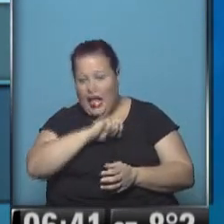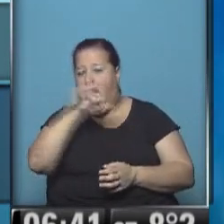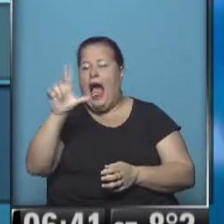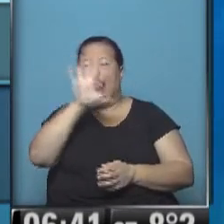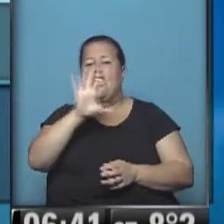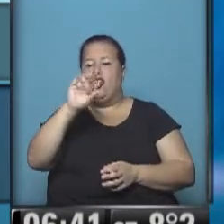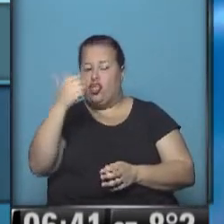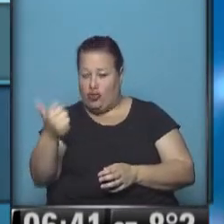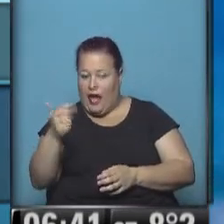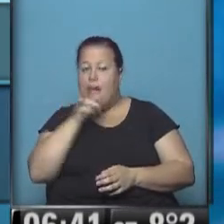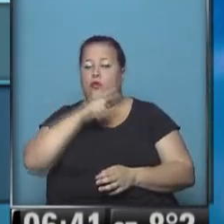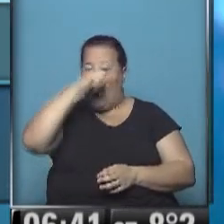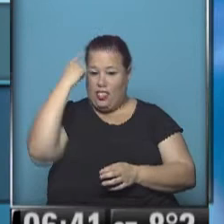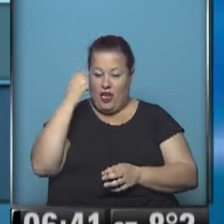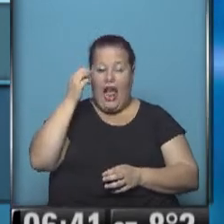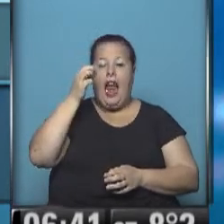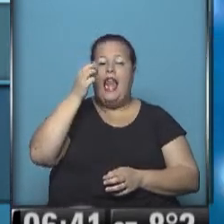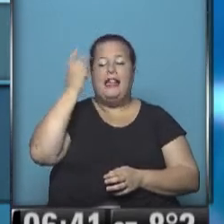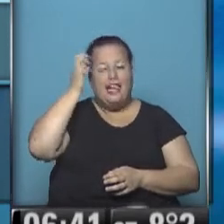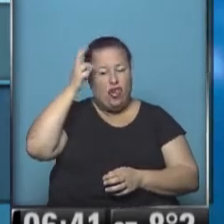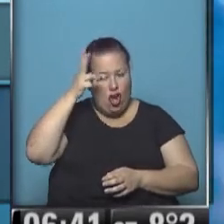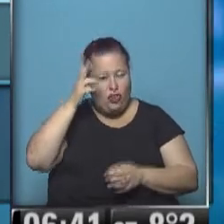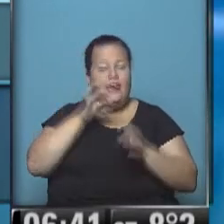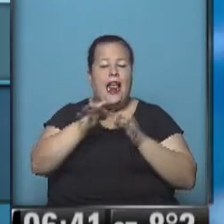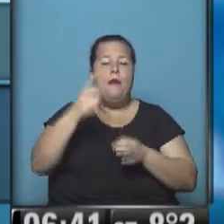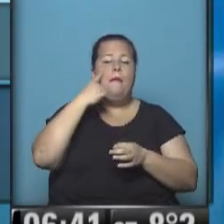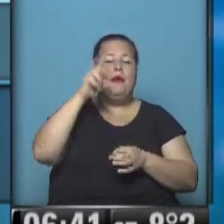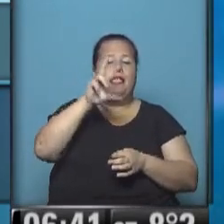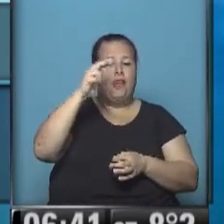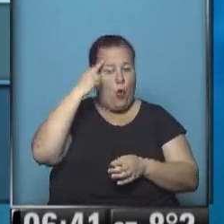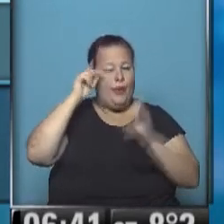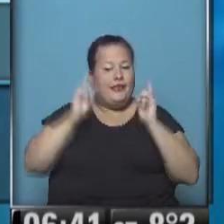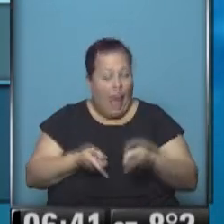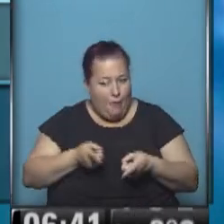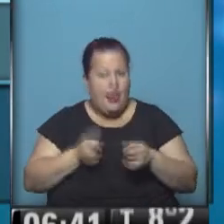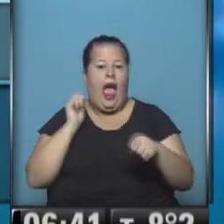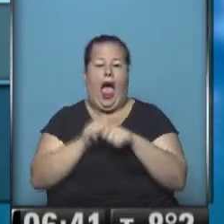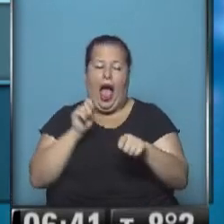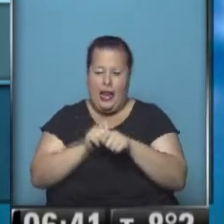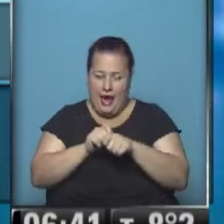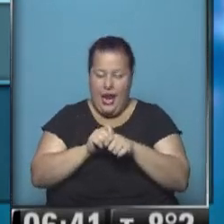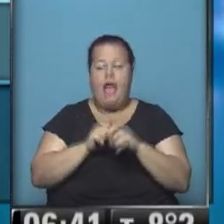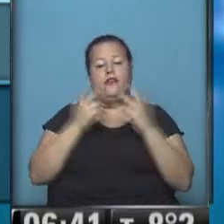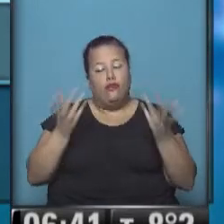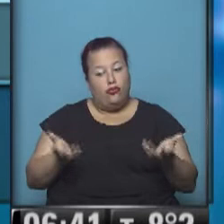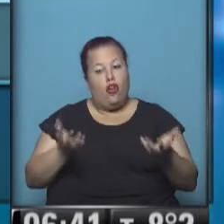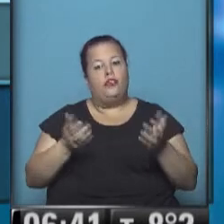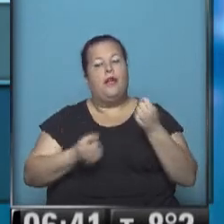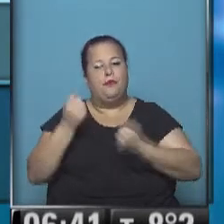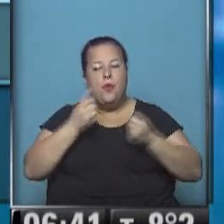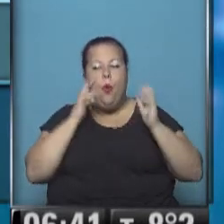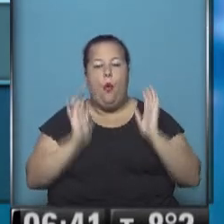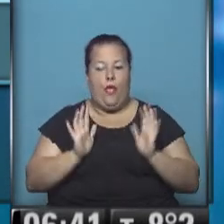506 ruta nacional 3 909 las vías están realizando obras así que por supuesto transmite